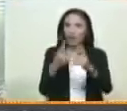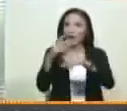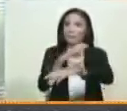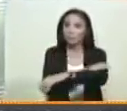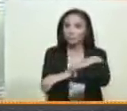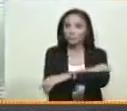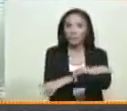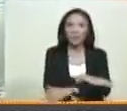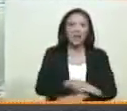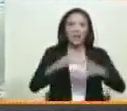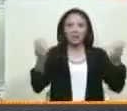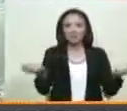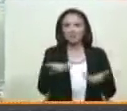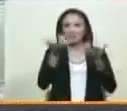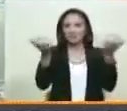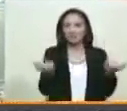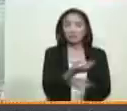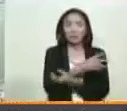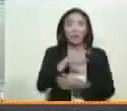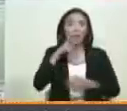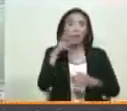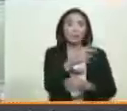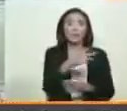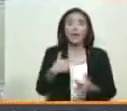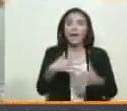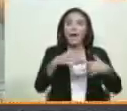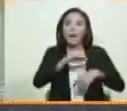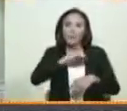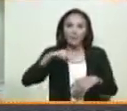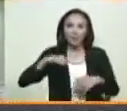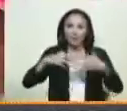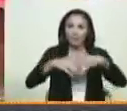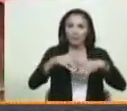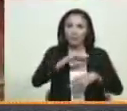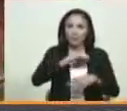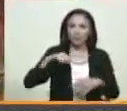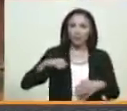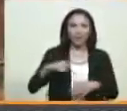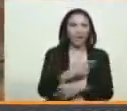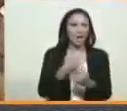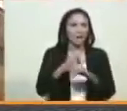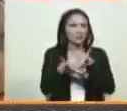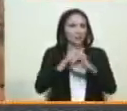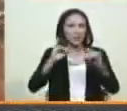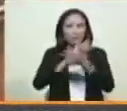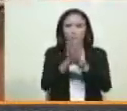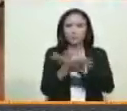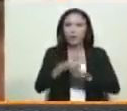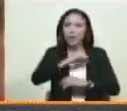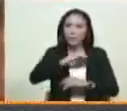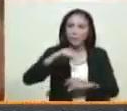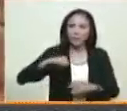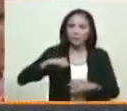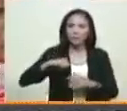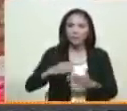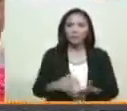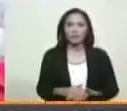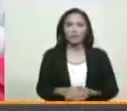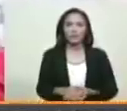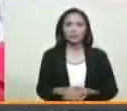Lo quemó para privatizarlo. No voy a permitir que se privatice el sistema sanear.